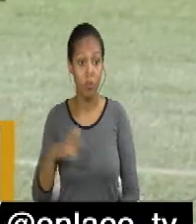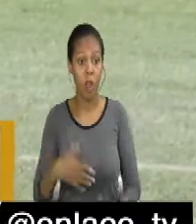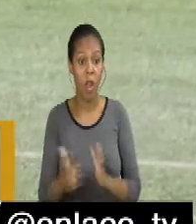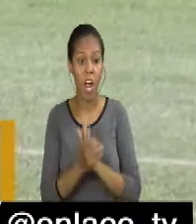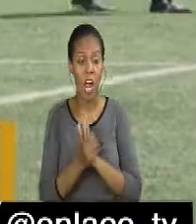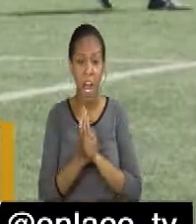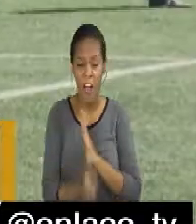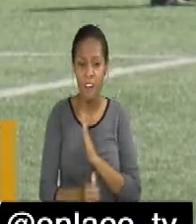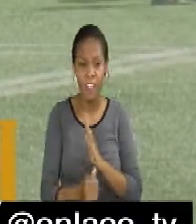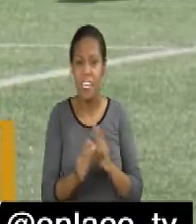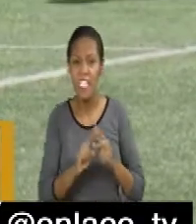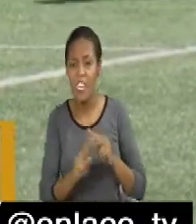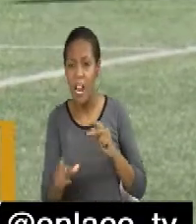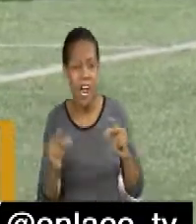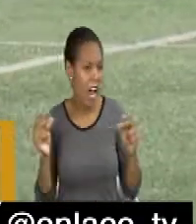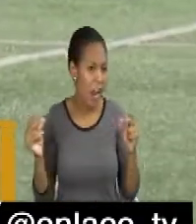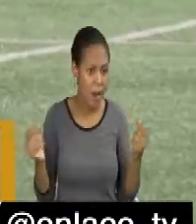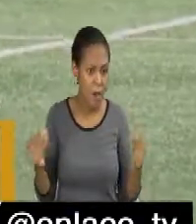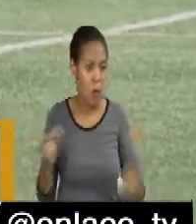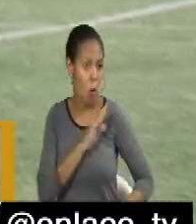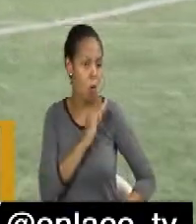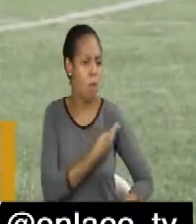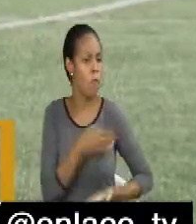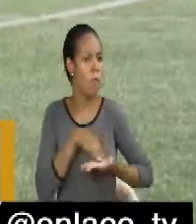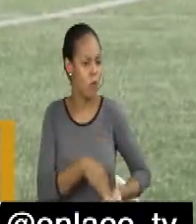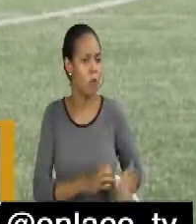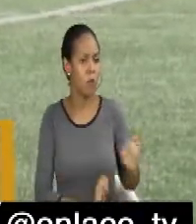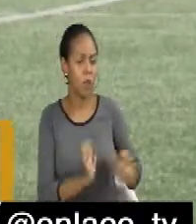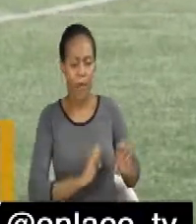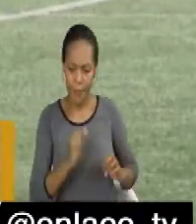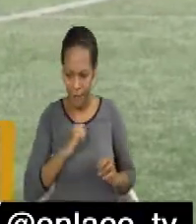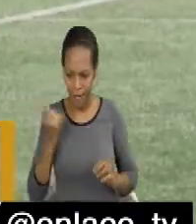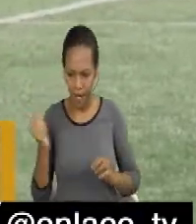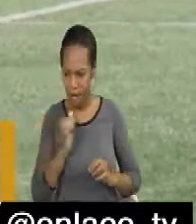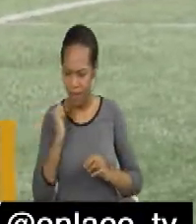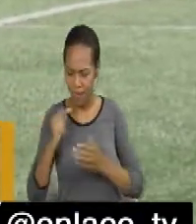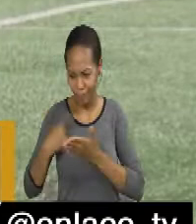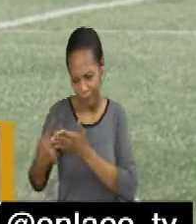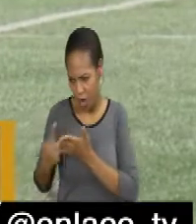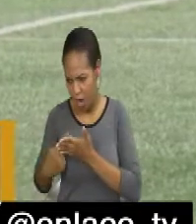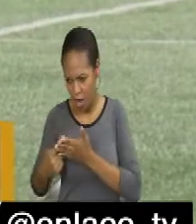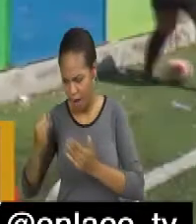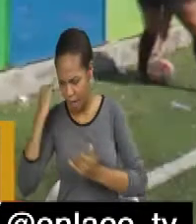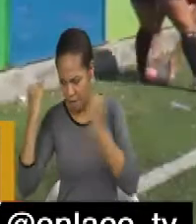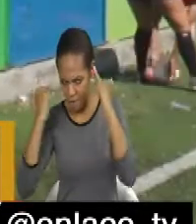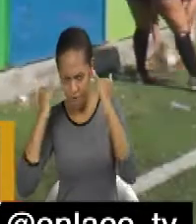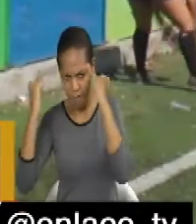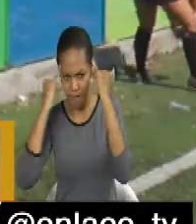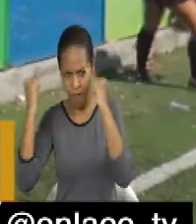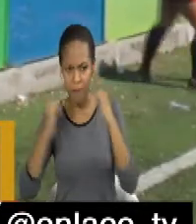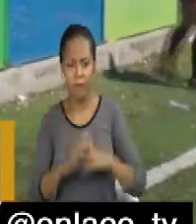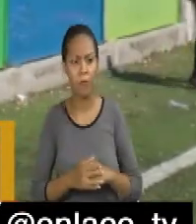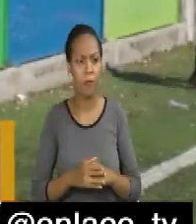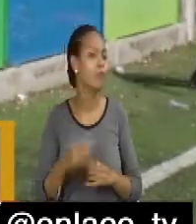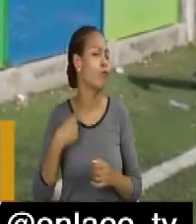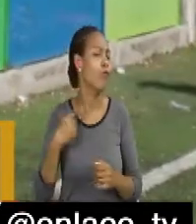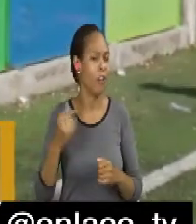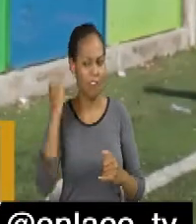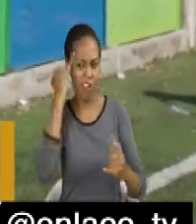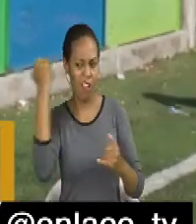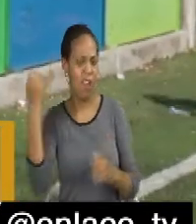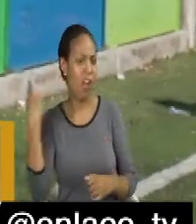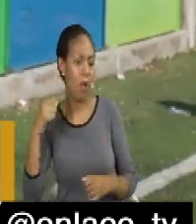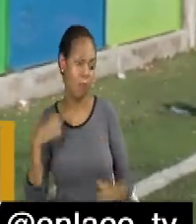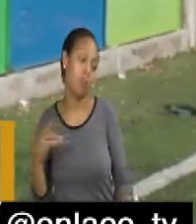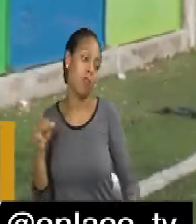la agilidad y la fuerza. Las chicas de la ciudad preparan su estrategia para llevarse el triunfo. La estrategia es ganar, como